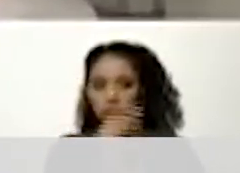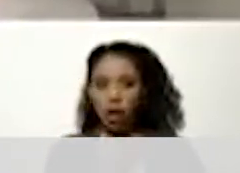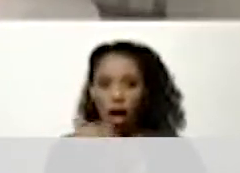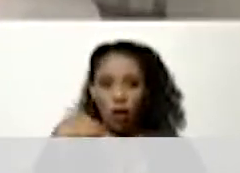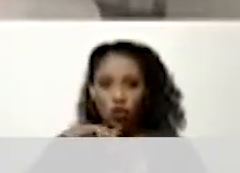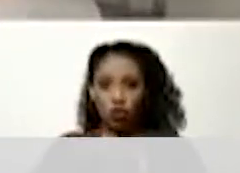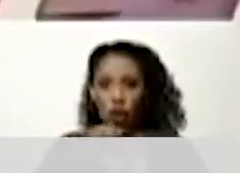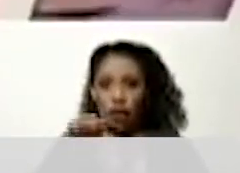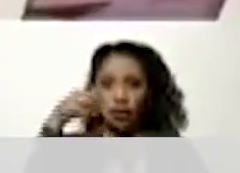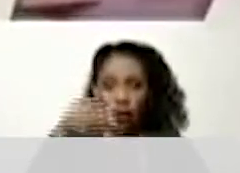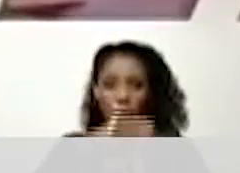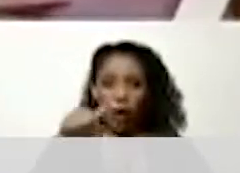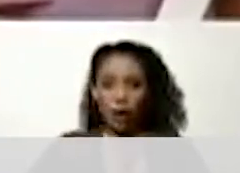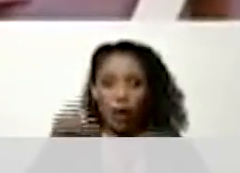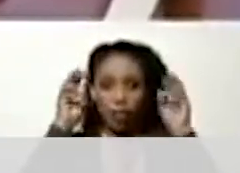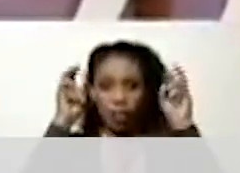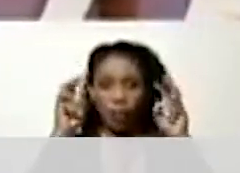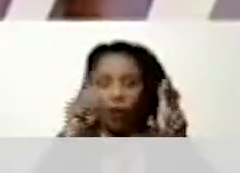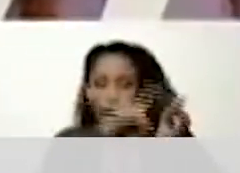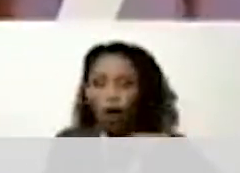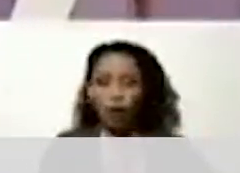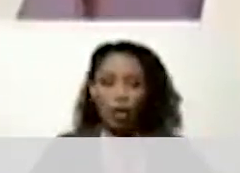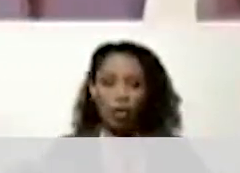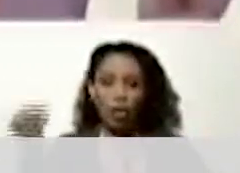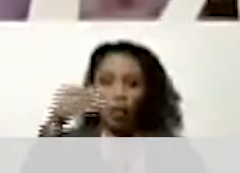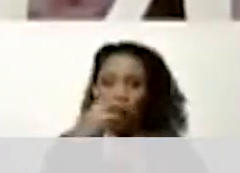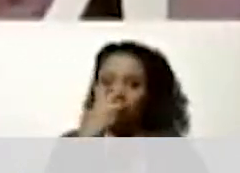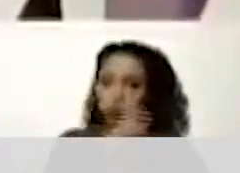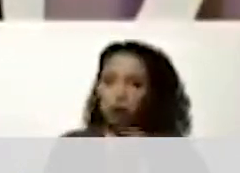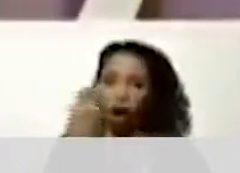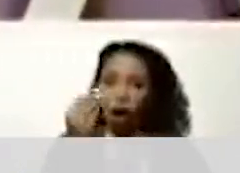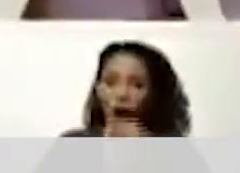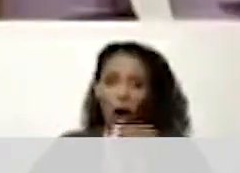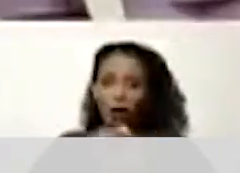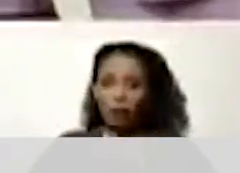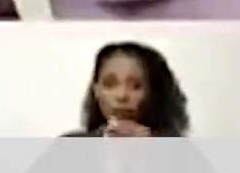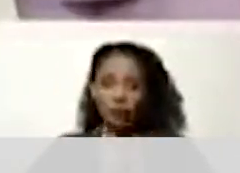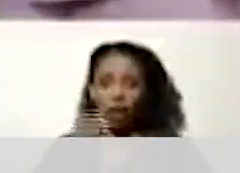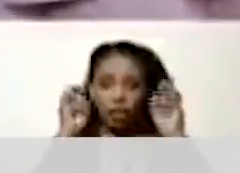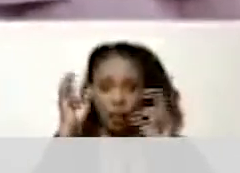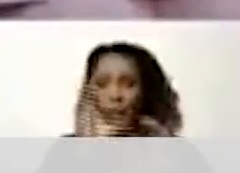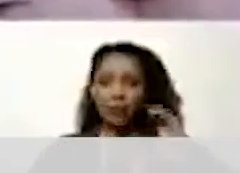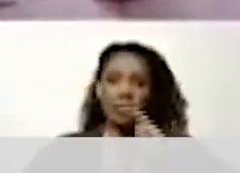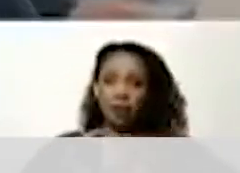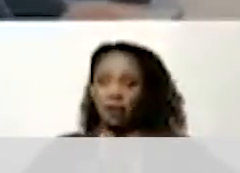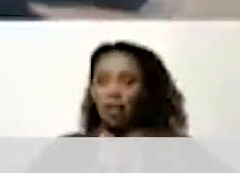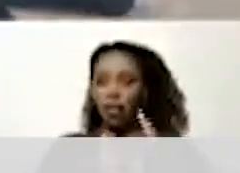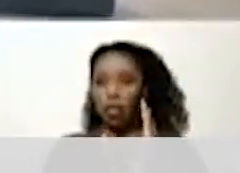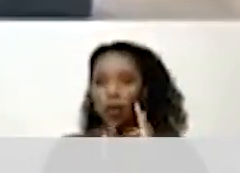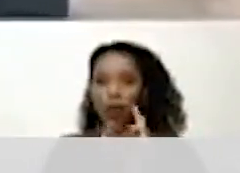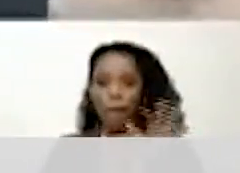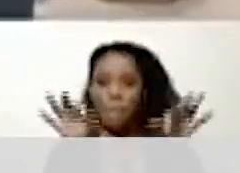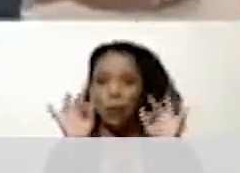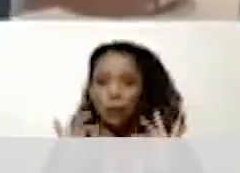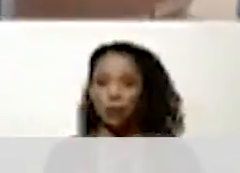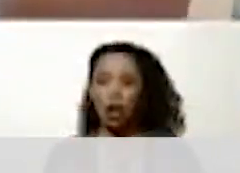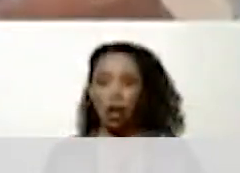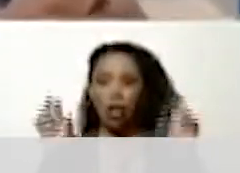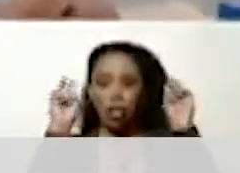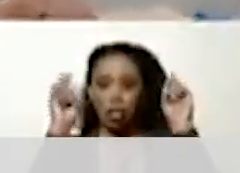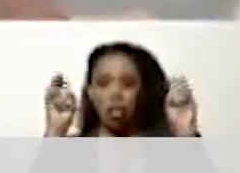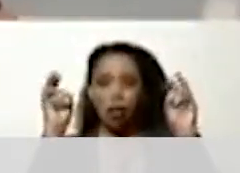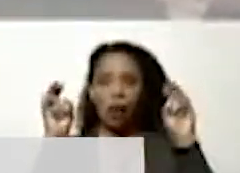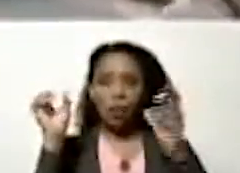estamos haciendo en el caso agrícola, además de las visitas que ya se han hecho a las áreas de ciencia y tecnología, especialmente en el sector